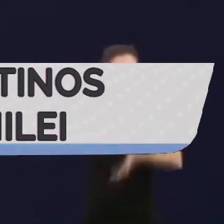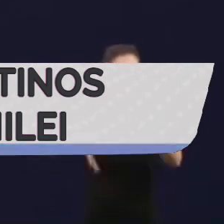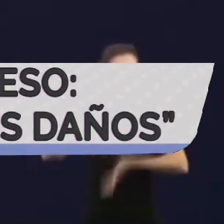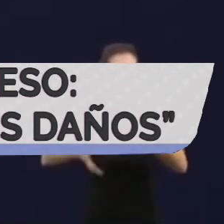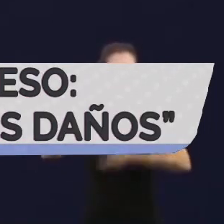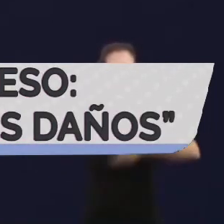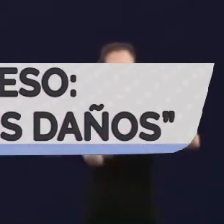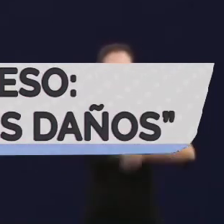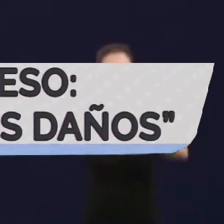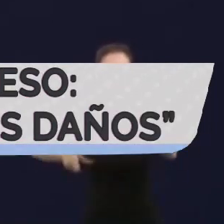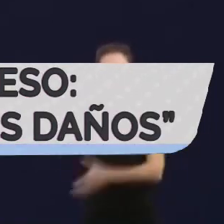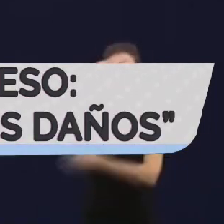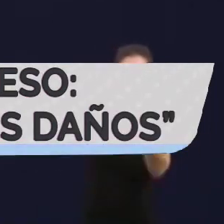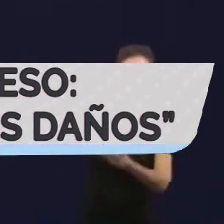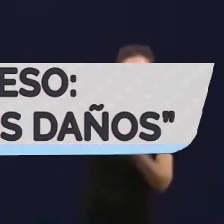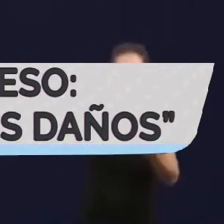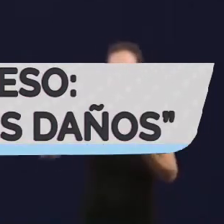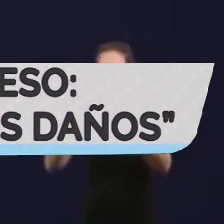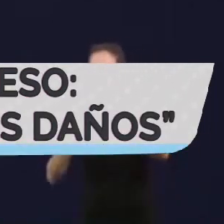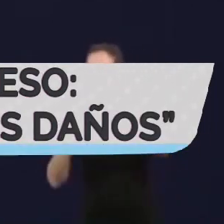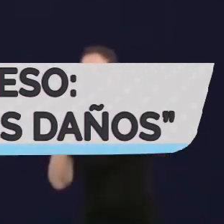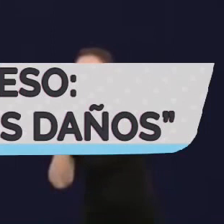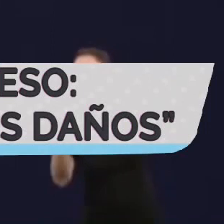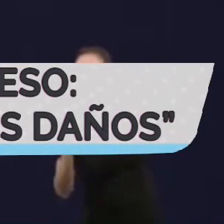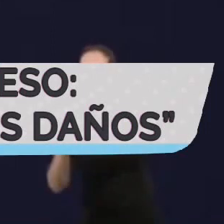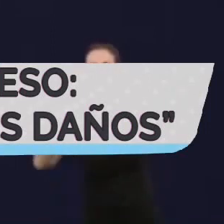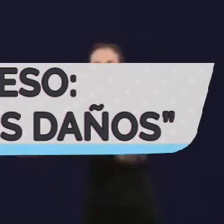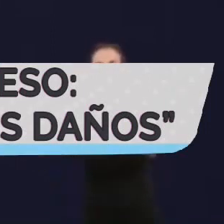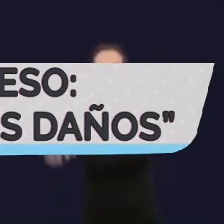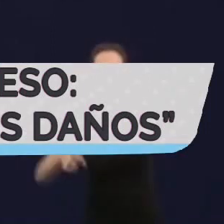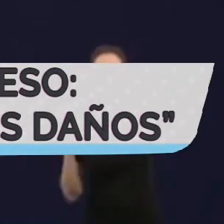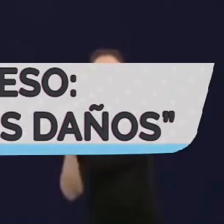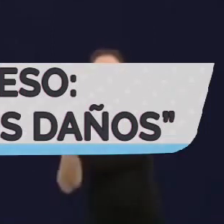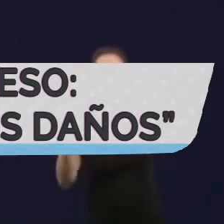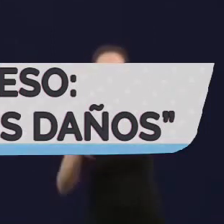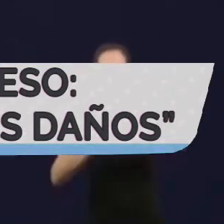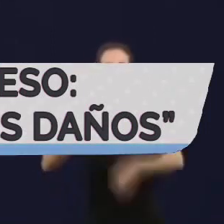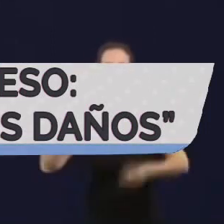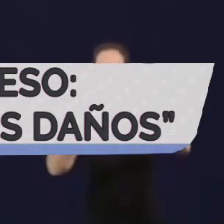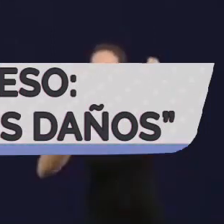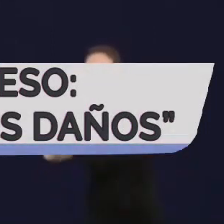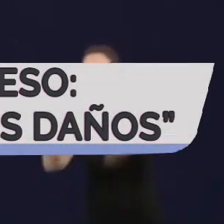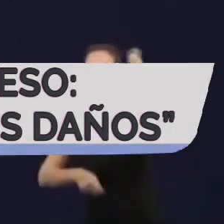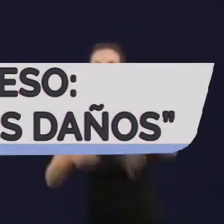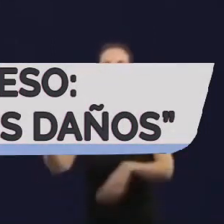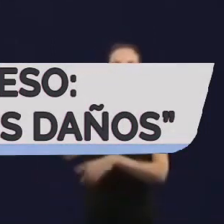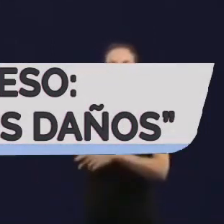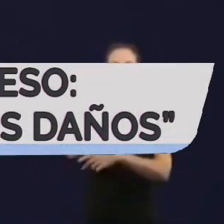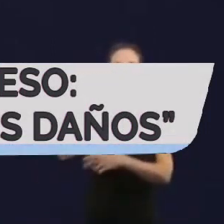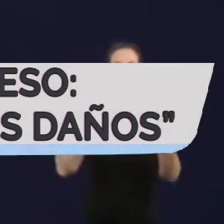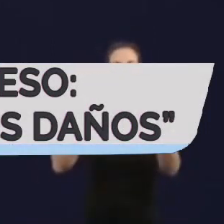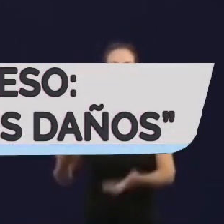caras tapadas las de las bombas Molotov las de las granadas las de las toneladas de piedras y botellas la de las banderas de